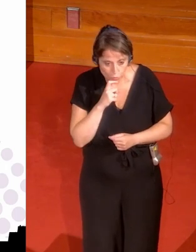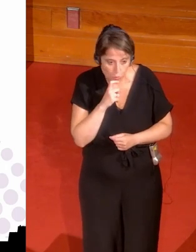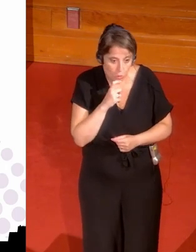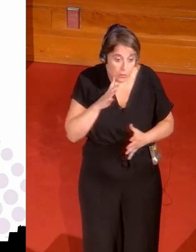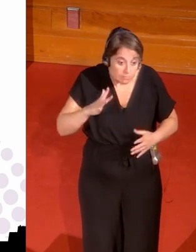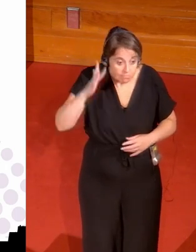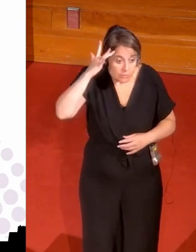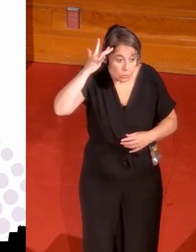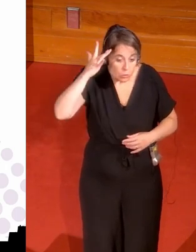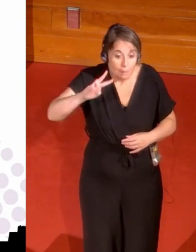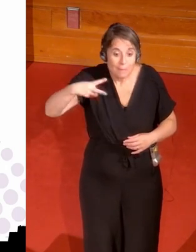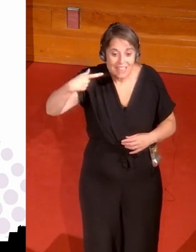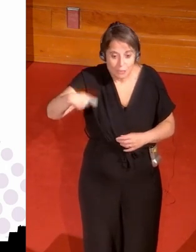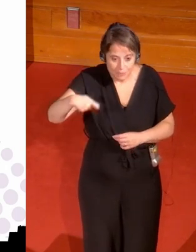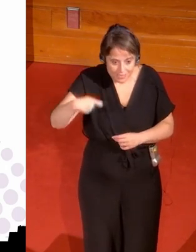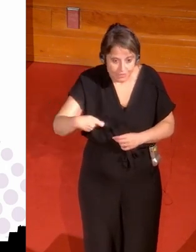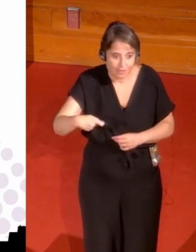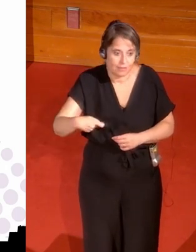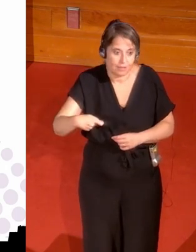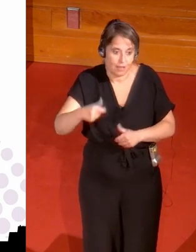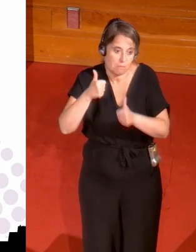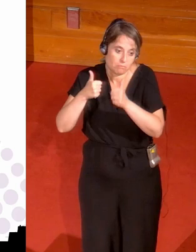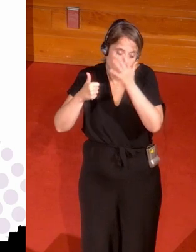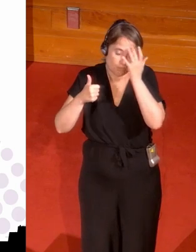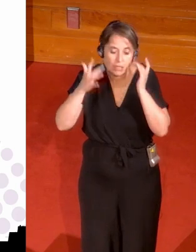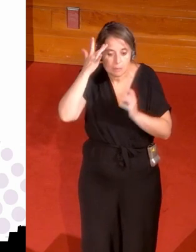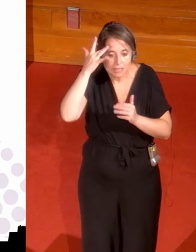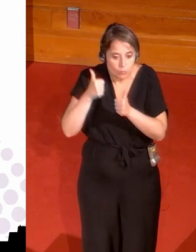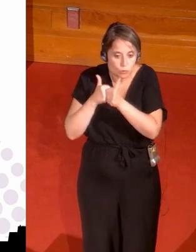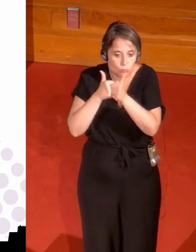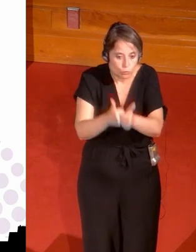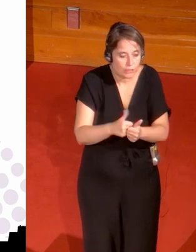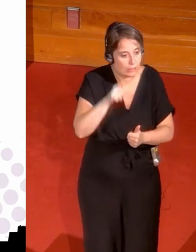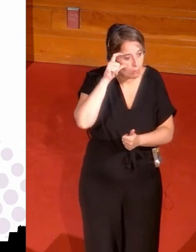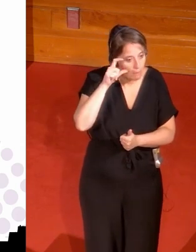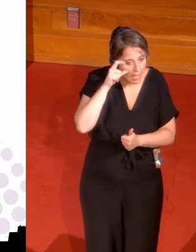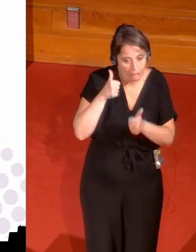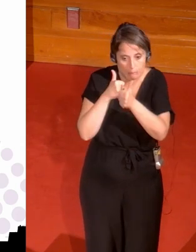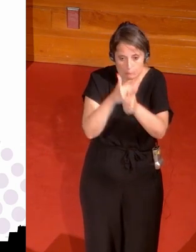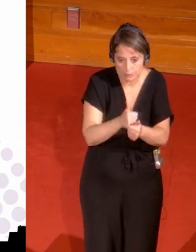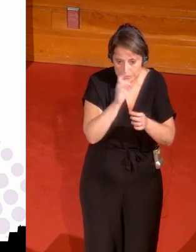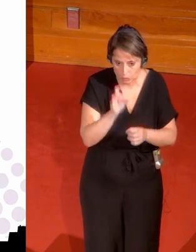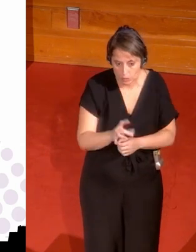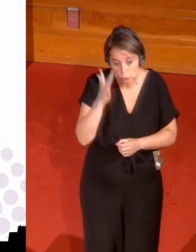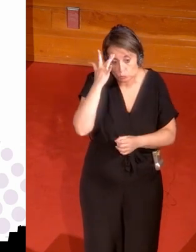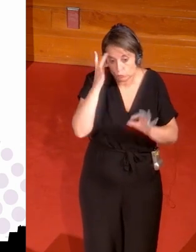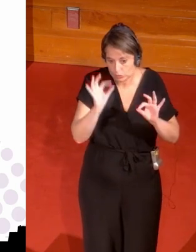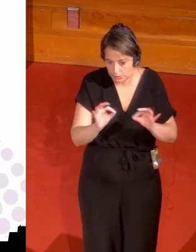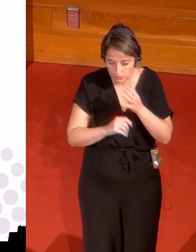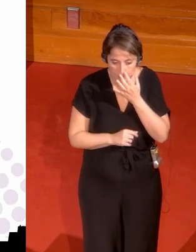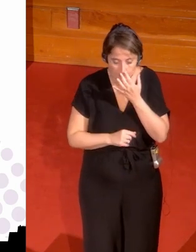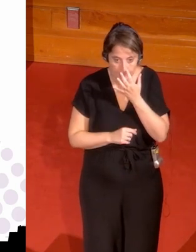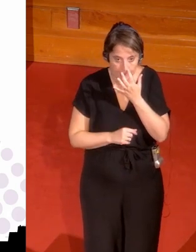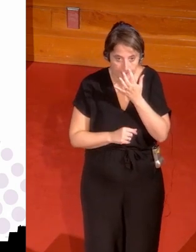hecho de que es la vicepresidenta que va a seguir las políticas de estos 4 años de presidencia biden pero eso es una suposición lo